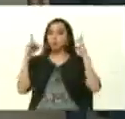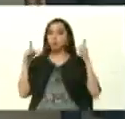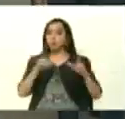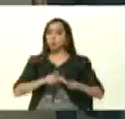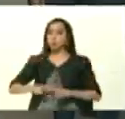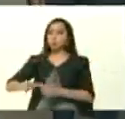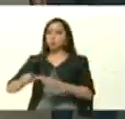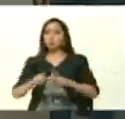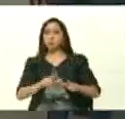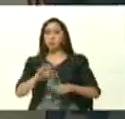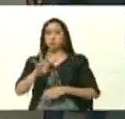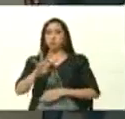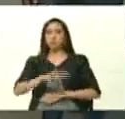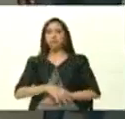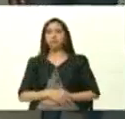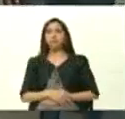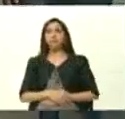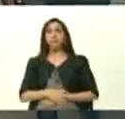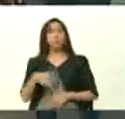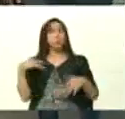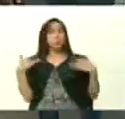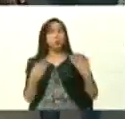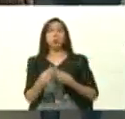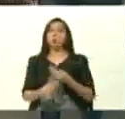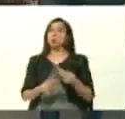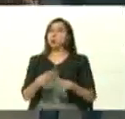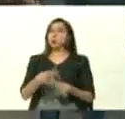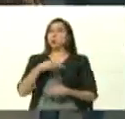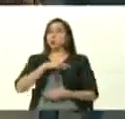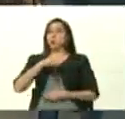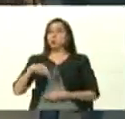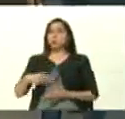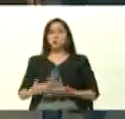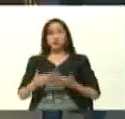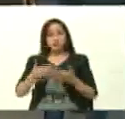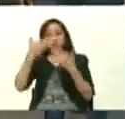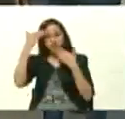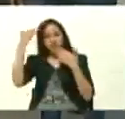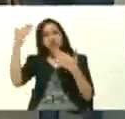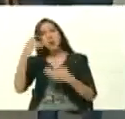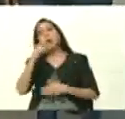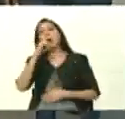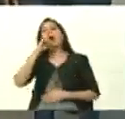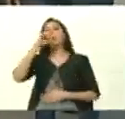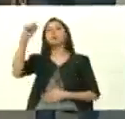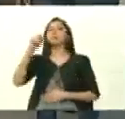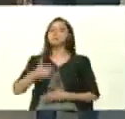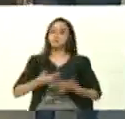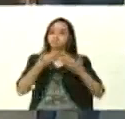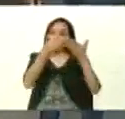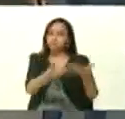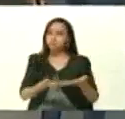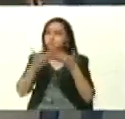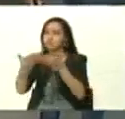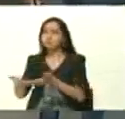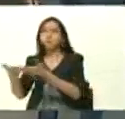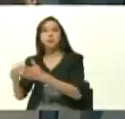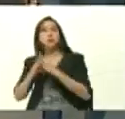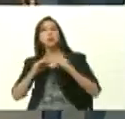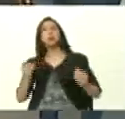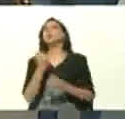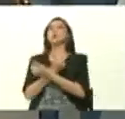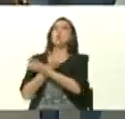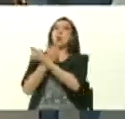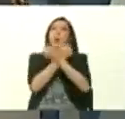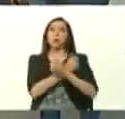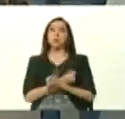de Mirabal. Estamos muy contentos de poder estar acá, traer el saludo de nuestro presidente. Bueno, siempre todo el amor.